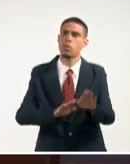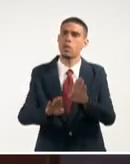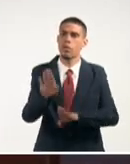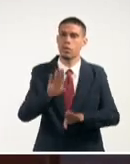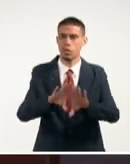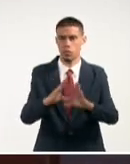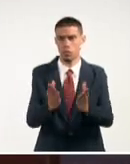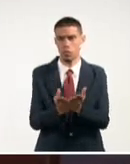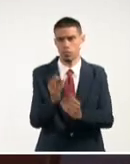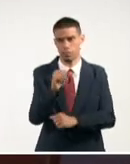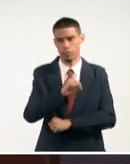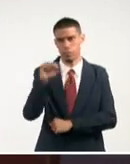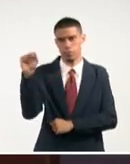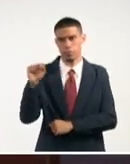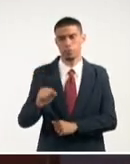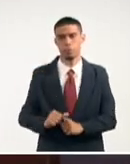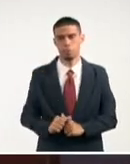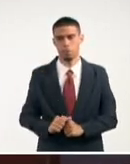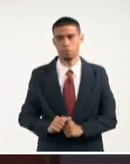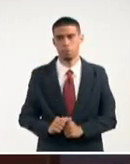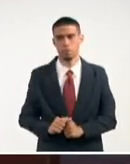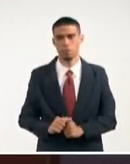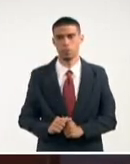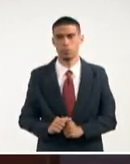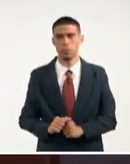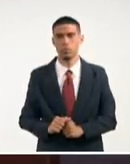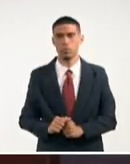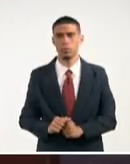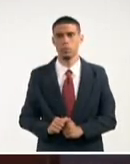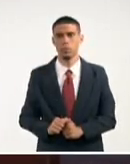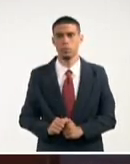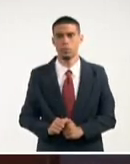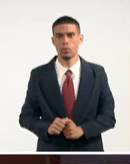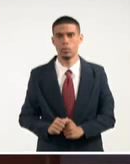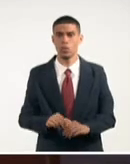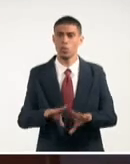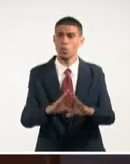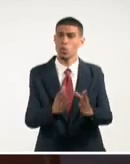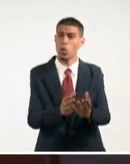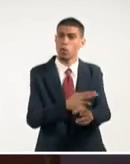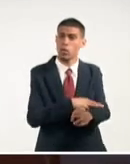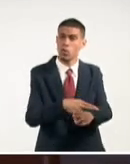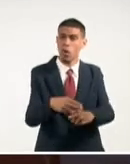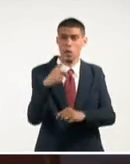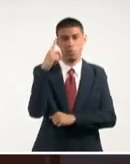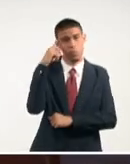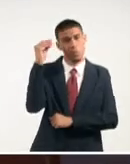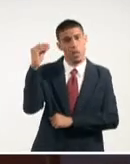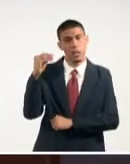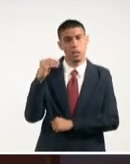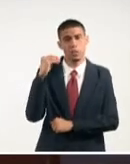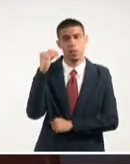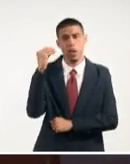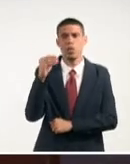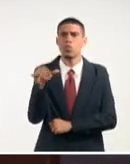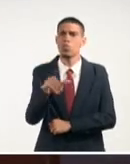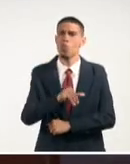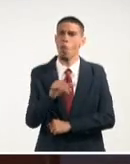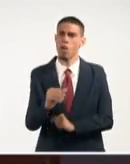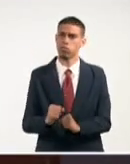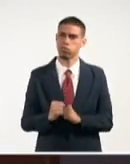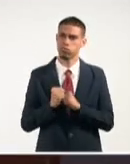conquistas. En esa fragua de acción y pensamiento se forjó